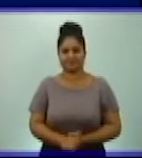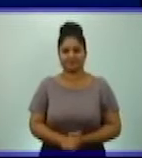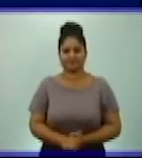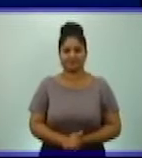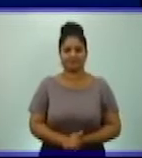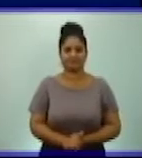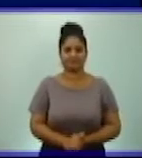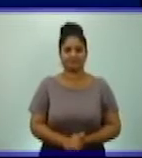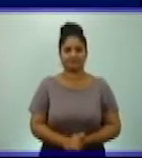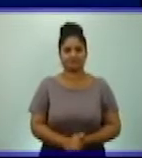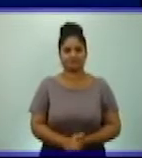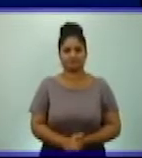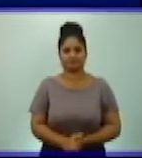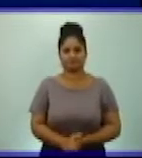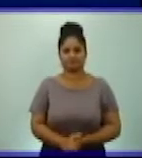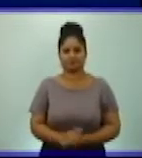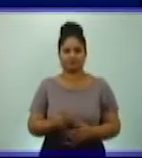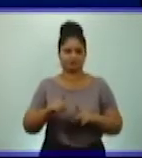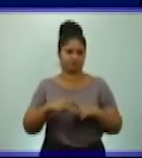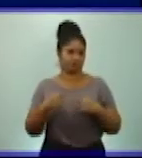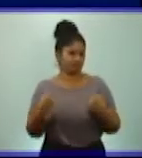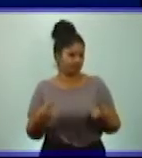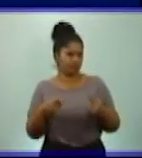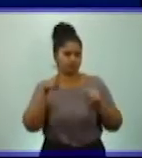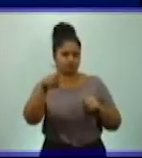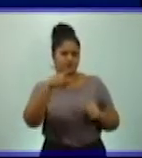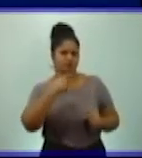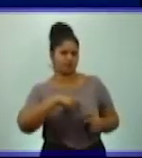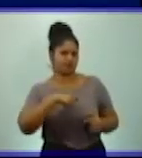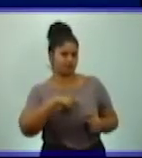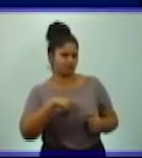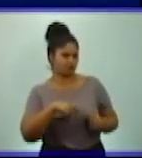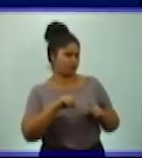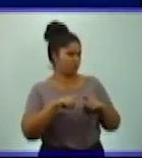sé, quizás otro hombre se haya fijado en ella, pero realmente